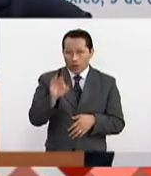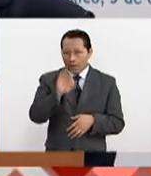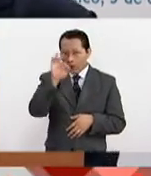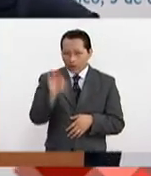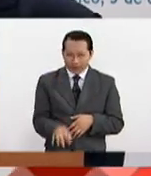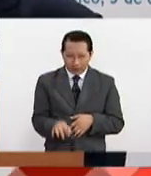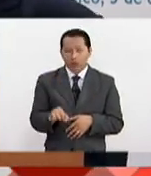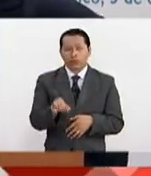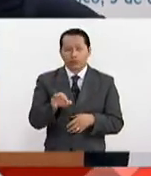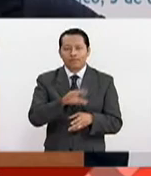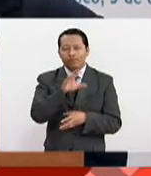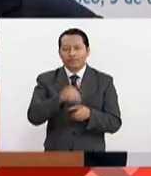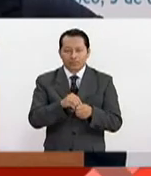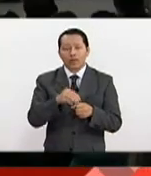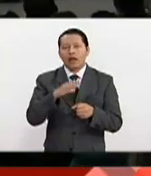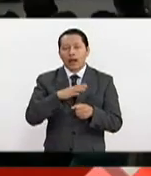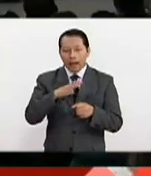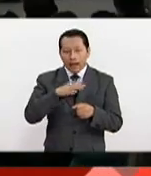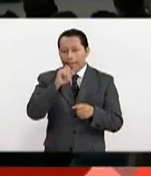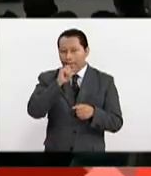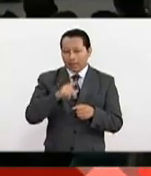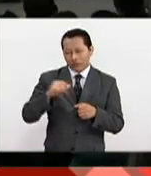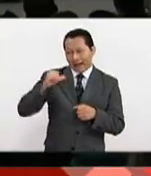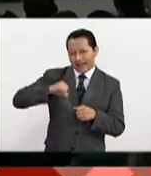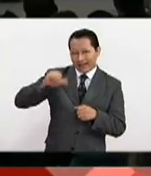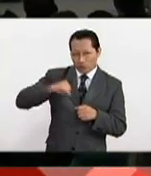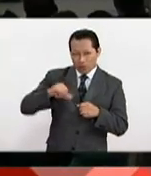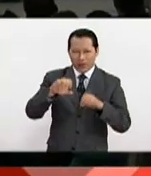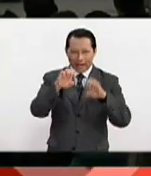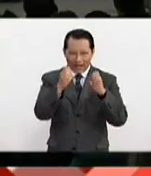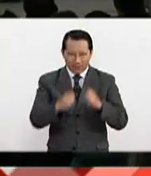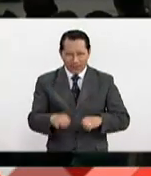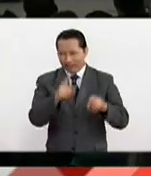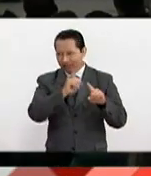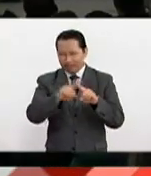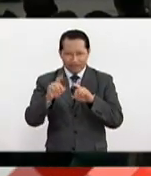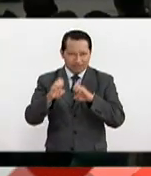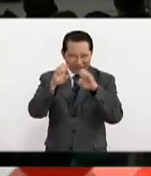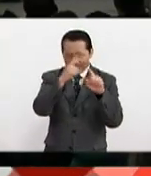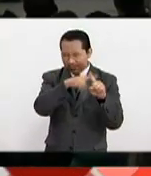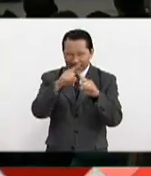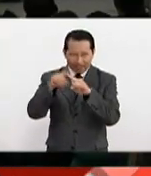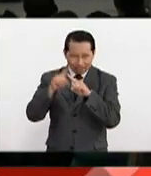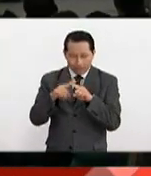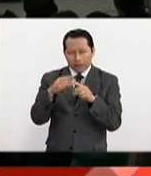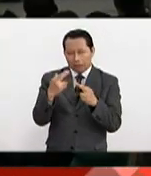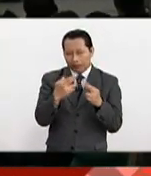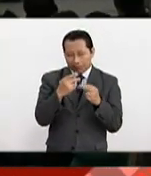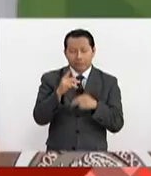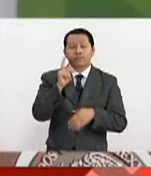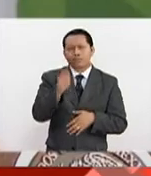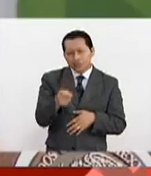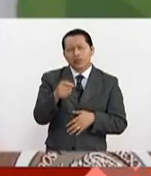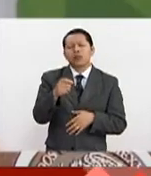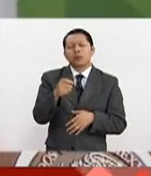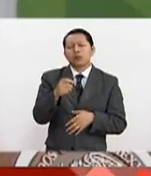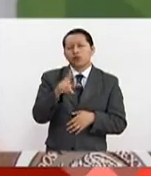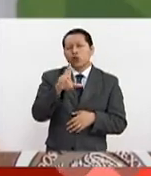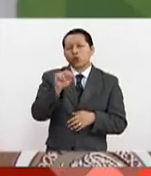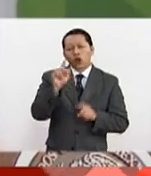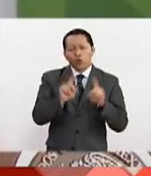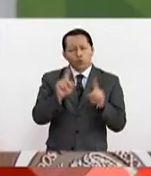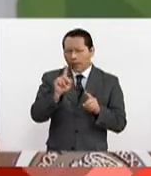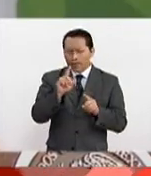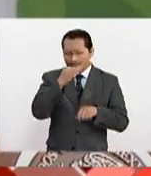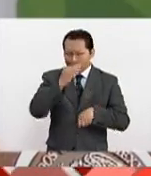1% del total de nuestro patrimonio artístico, histórico y arqueológico. Que no haya duda, vamos a restaurar